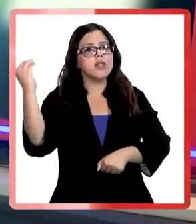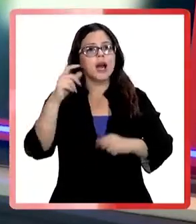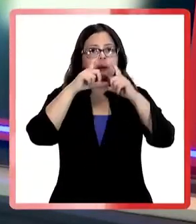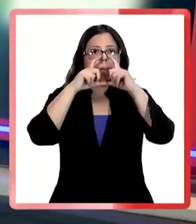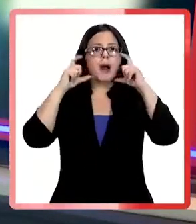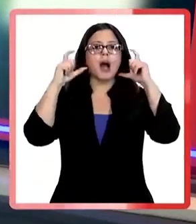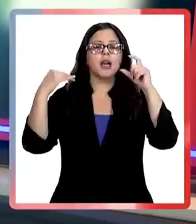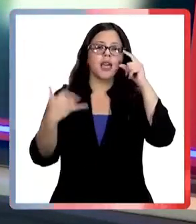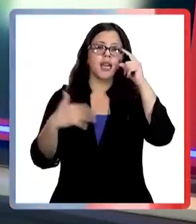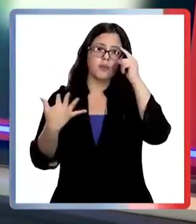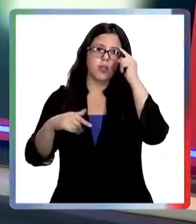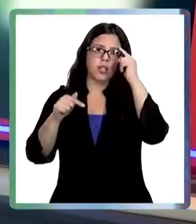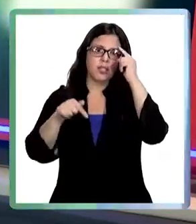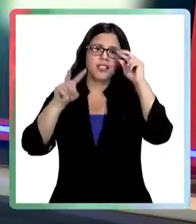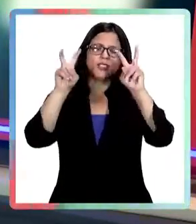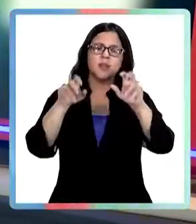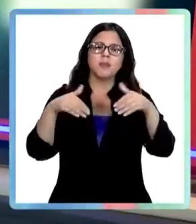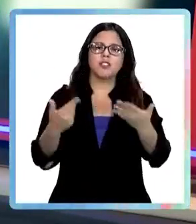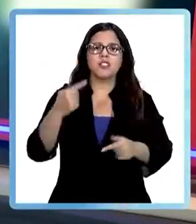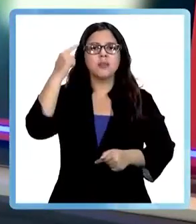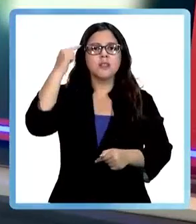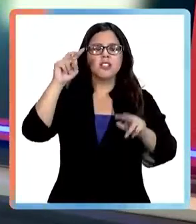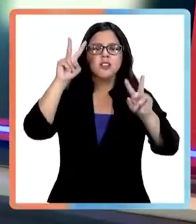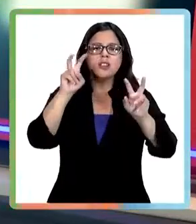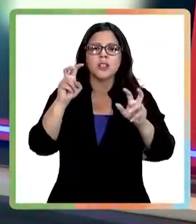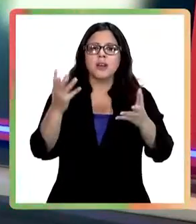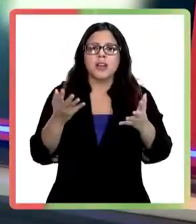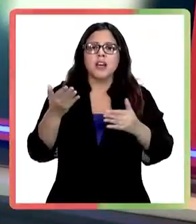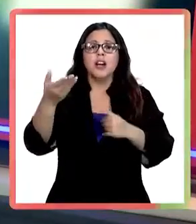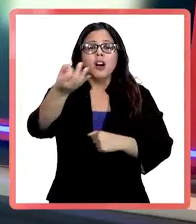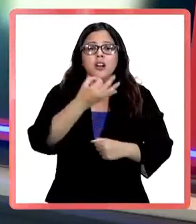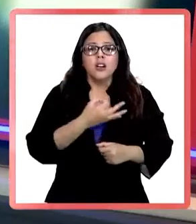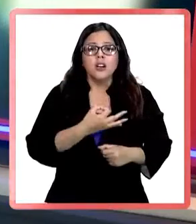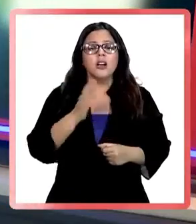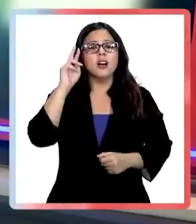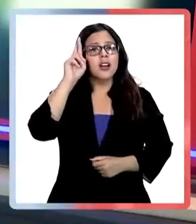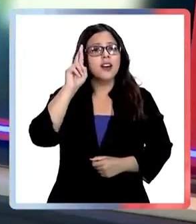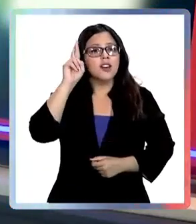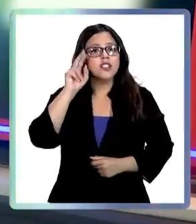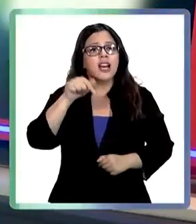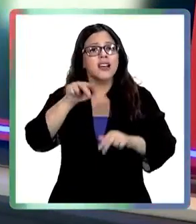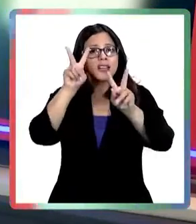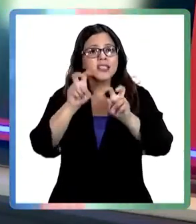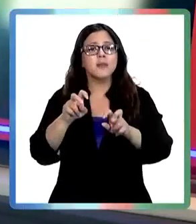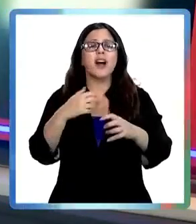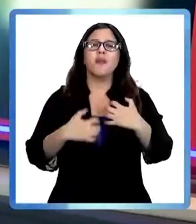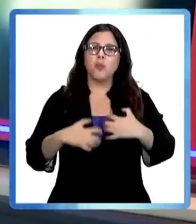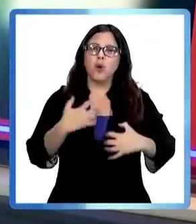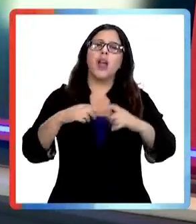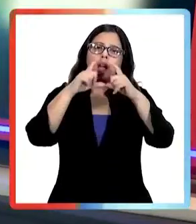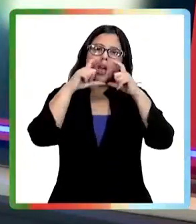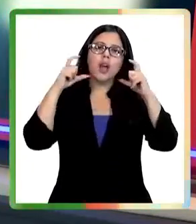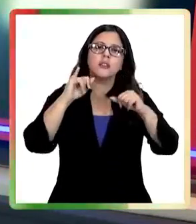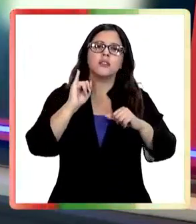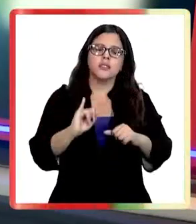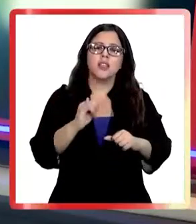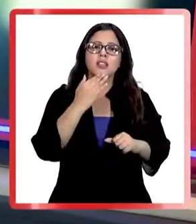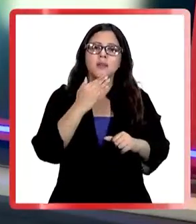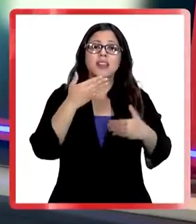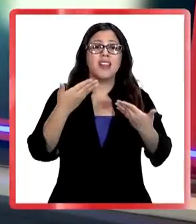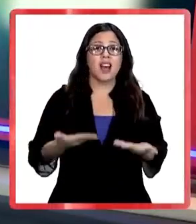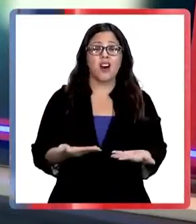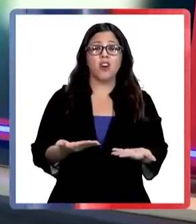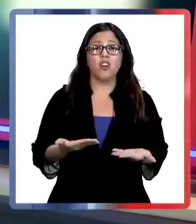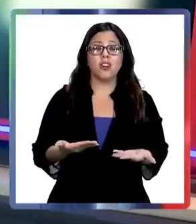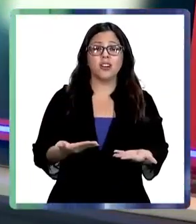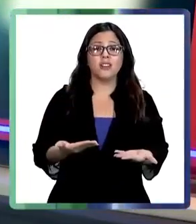y qué importante que es eso. Entonces yo creo que a propósito de lo que usted nos dice, reflexionar un poquito. Yo sé, es molesta la mascarilla, sobre todo, doctora, en esta época